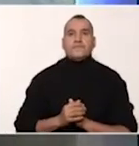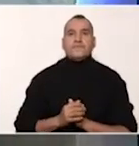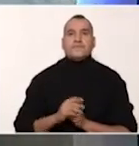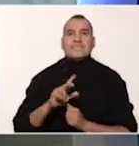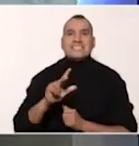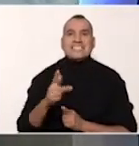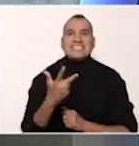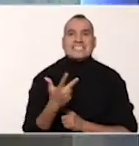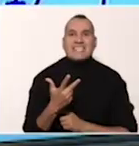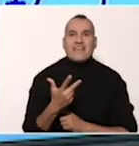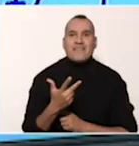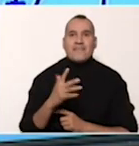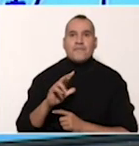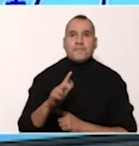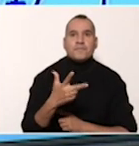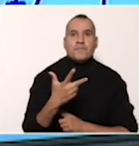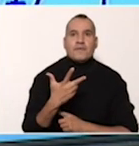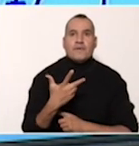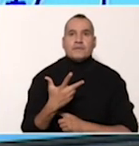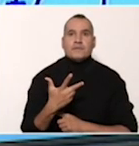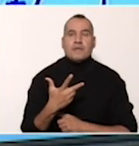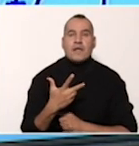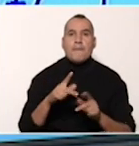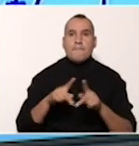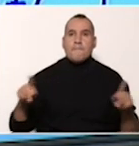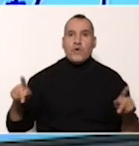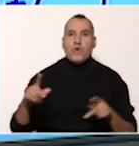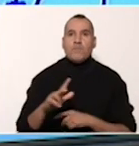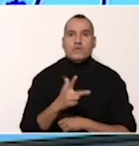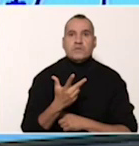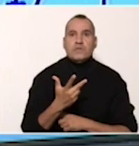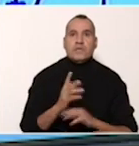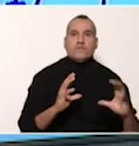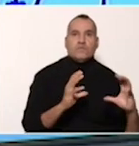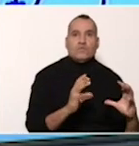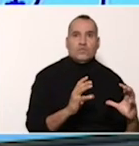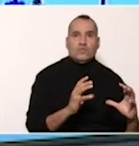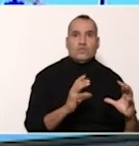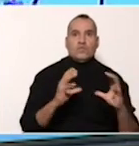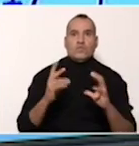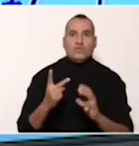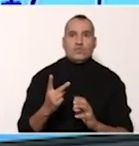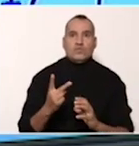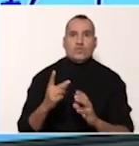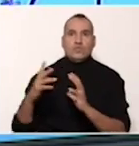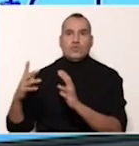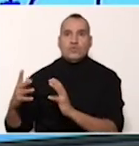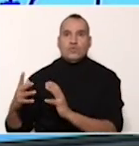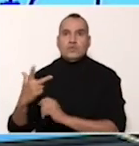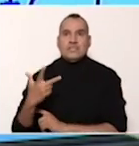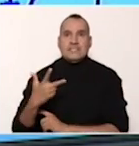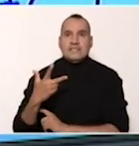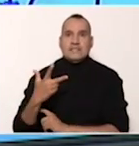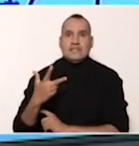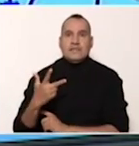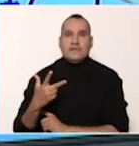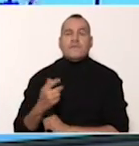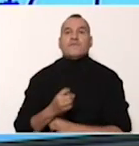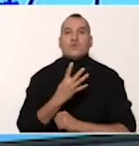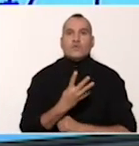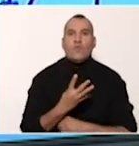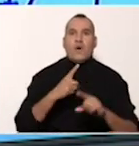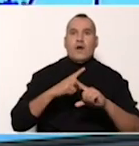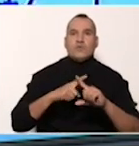Trinomio es aquel polinomio que tiene tres términos. Aquí tengo un ejemplo de un trinomio, 4x